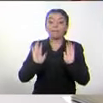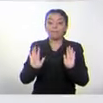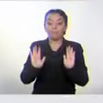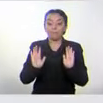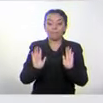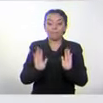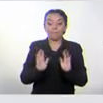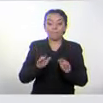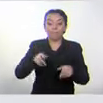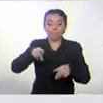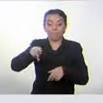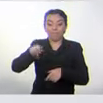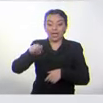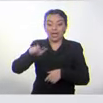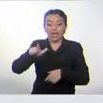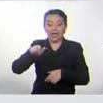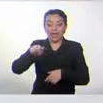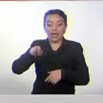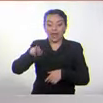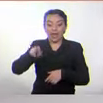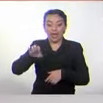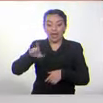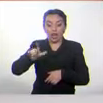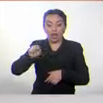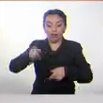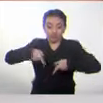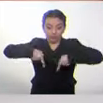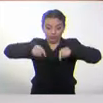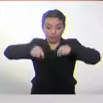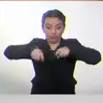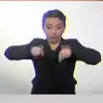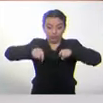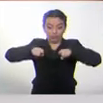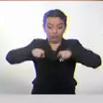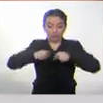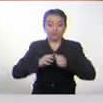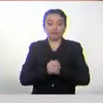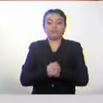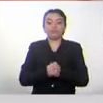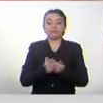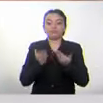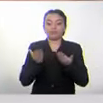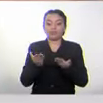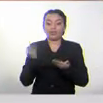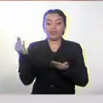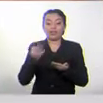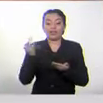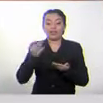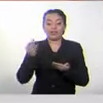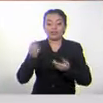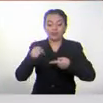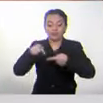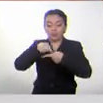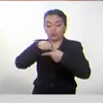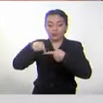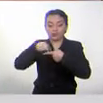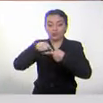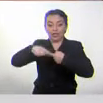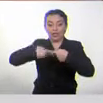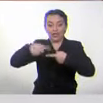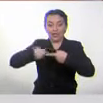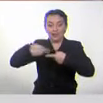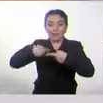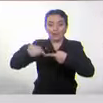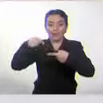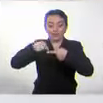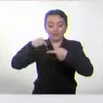Siempre vamos a necesitar nuestra resistencia eléctrica, ya que nuestra resistencia nos sirve para proteger los LED y que no se